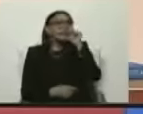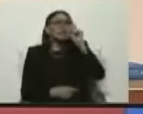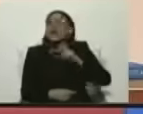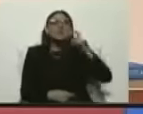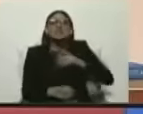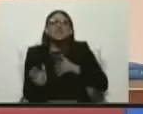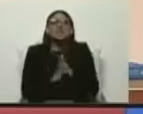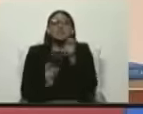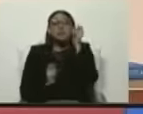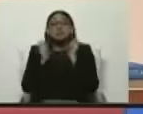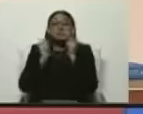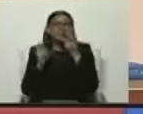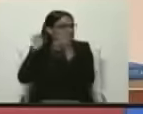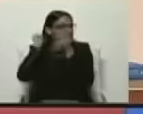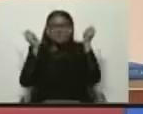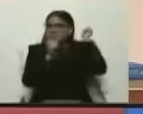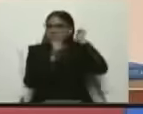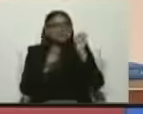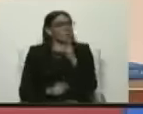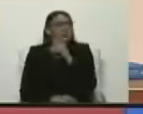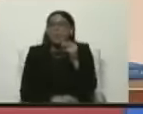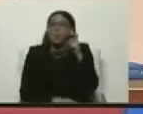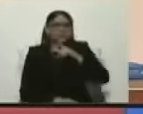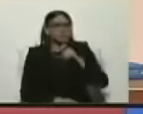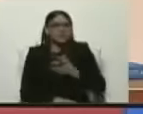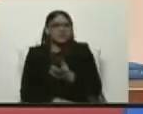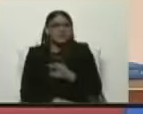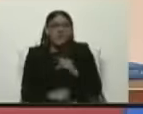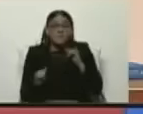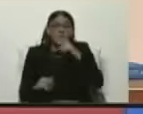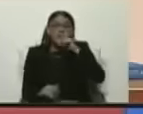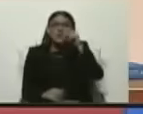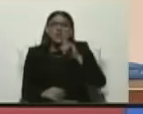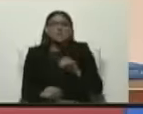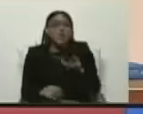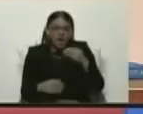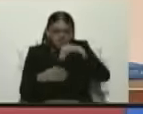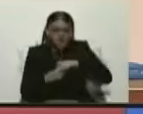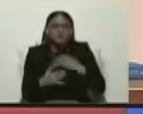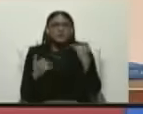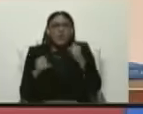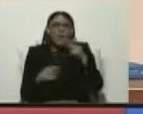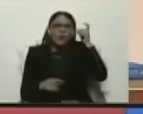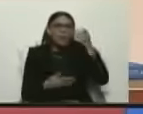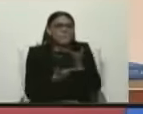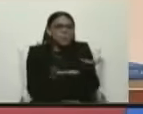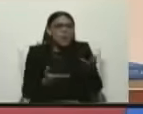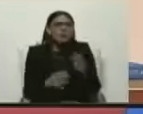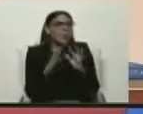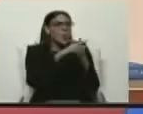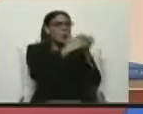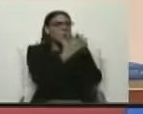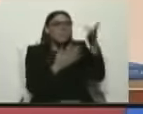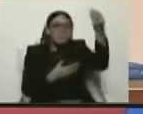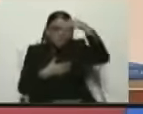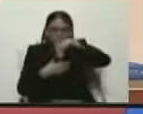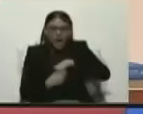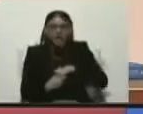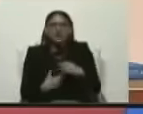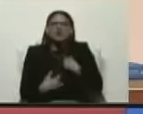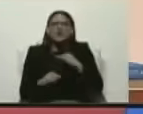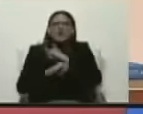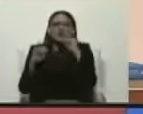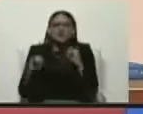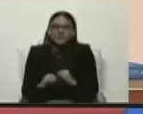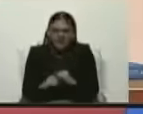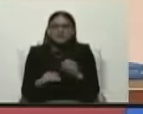disfrazarse. Nicolás es pueblo, es de un barrio. Me decía, feliz estaba, porque en estos días fue